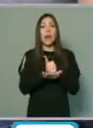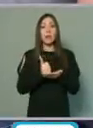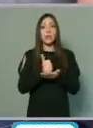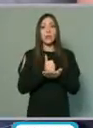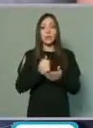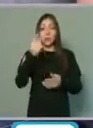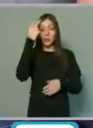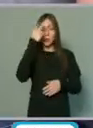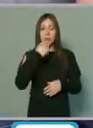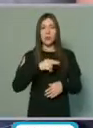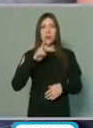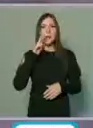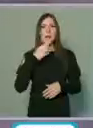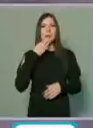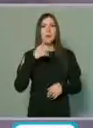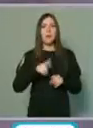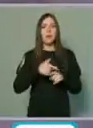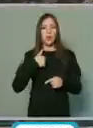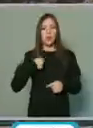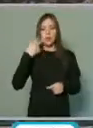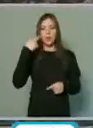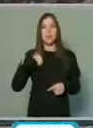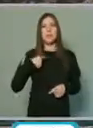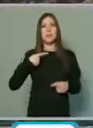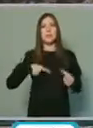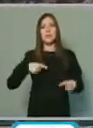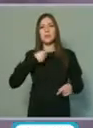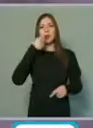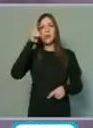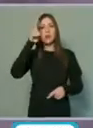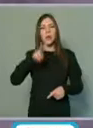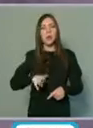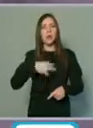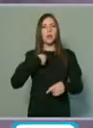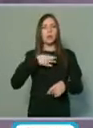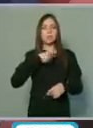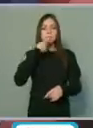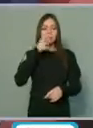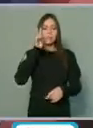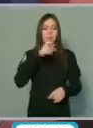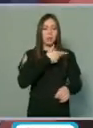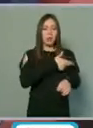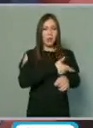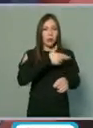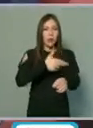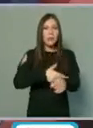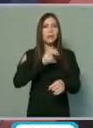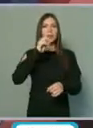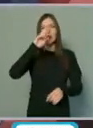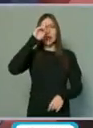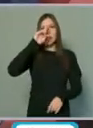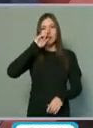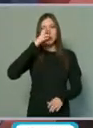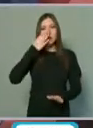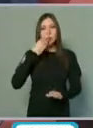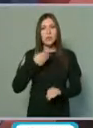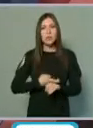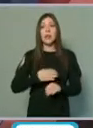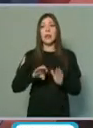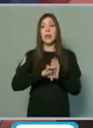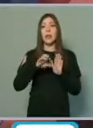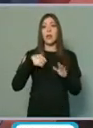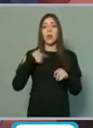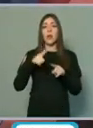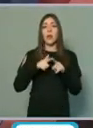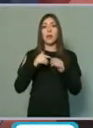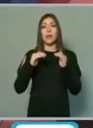una persona respetable, que soy una persona honesta y que genero como confianza en los demás. Wow. Si yo me pongo blancos, negros, altos contrastes